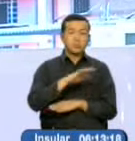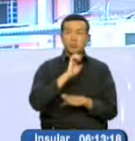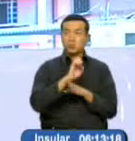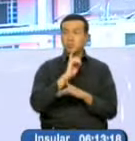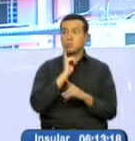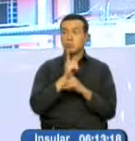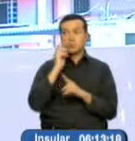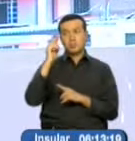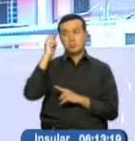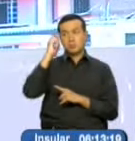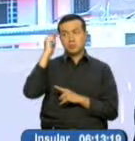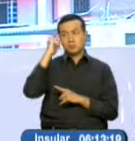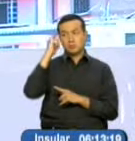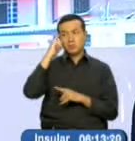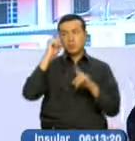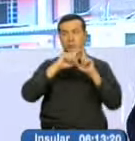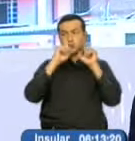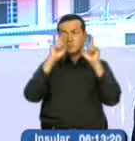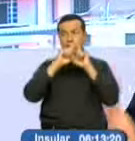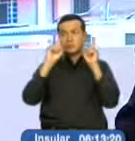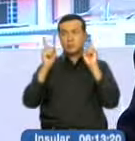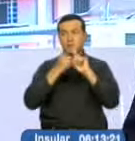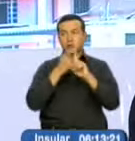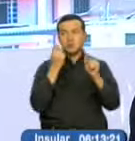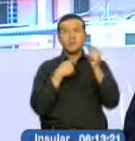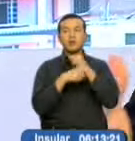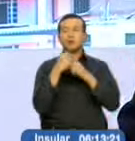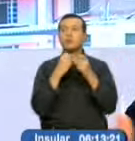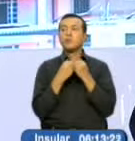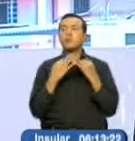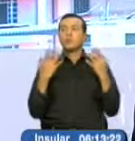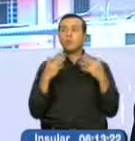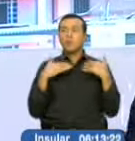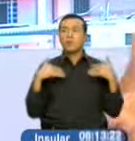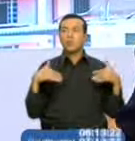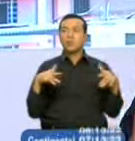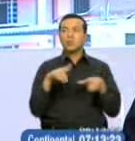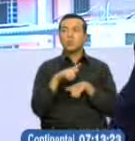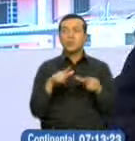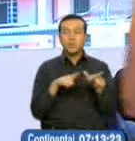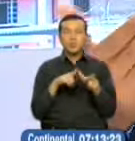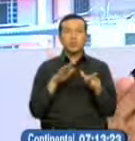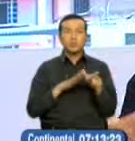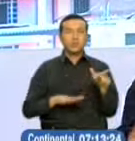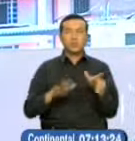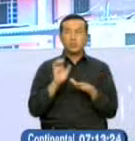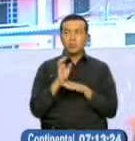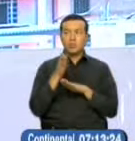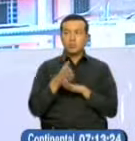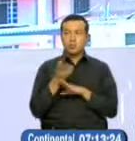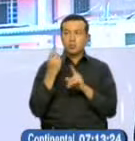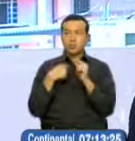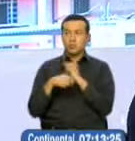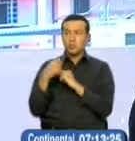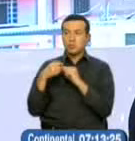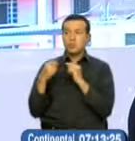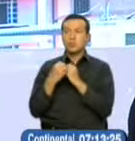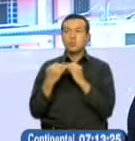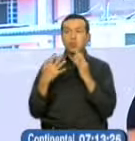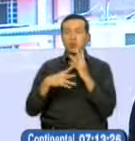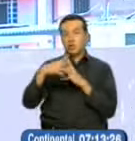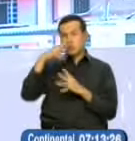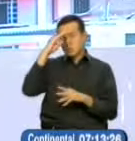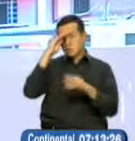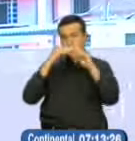lógico, ¿no? Un empresario primero empieza vendiendo cerca, digamos, en su zona geográfica, luego al país, para luego exportar. Es un aprendizaje. Parte